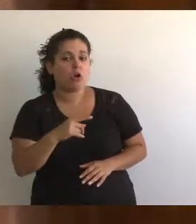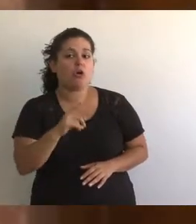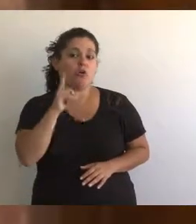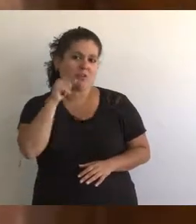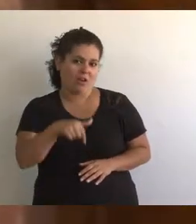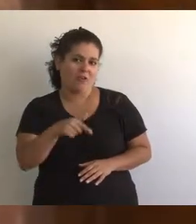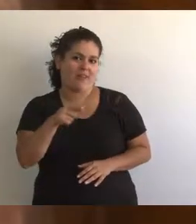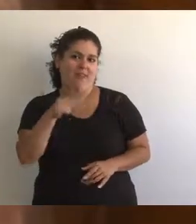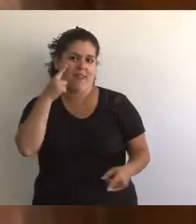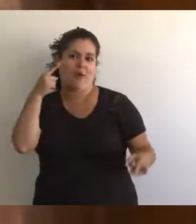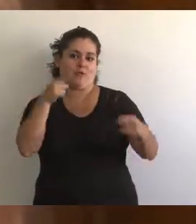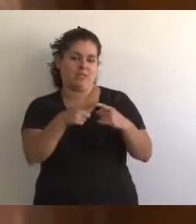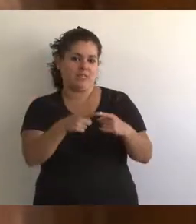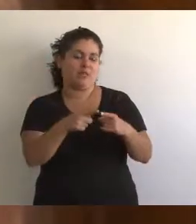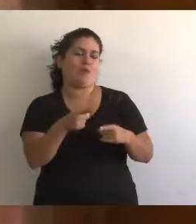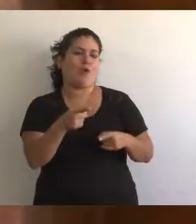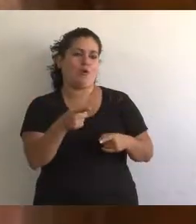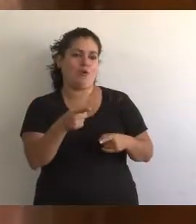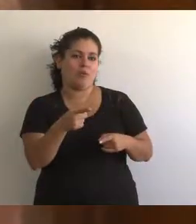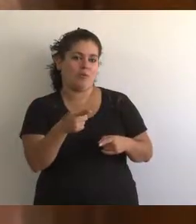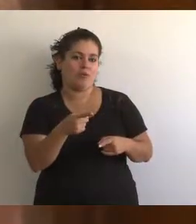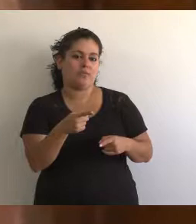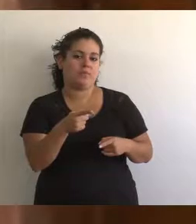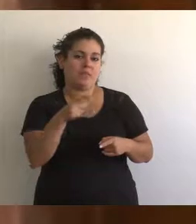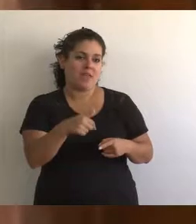pensó y está dirigida esta